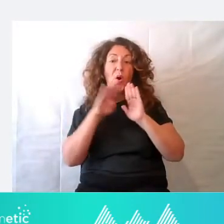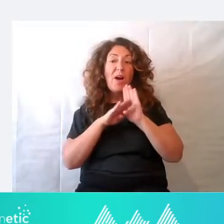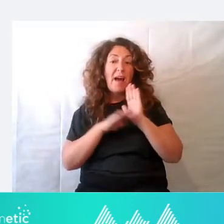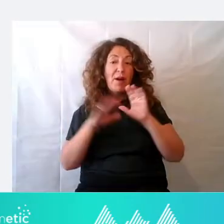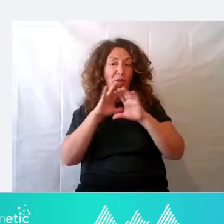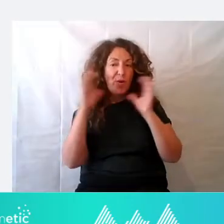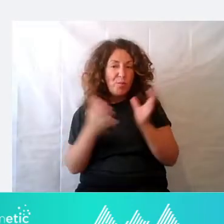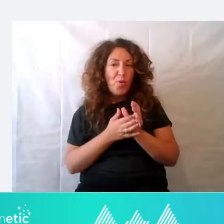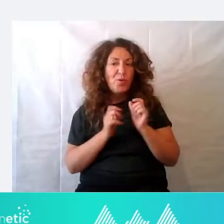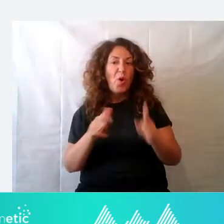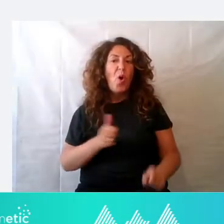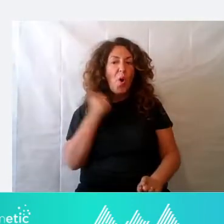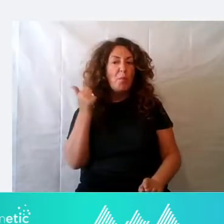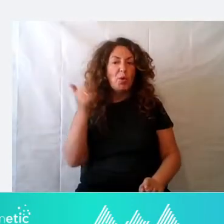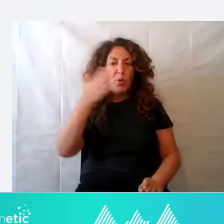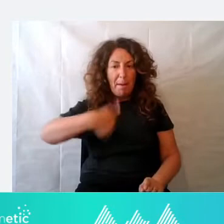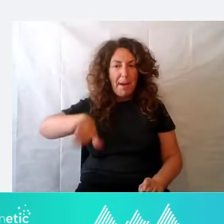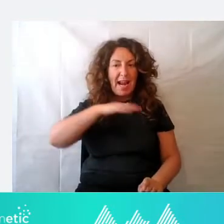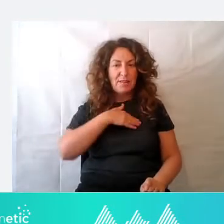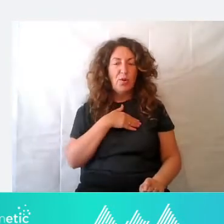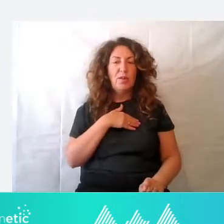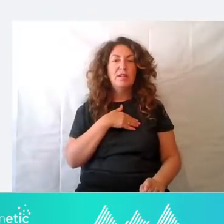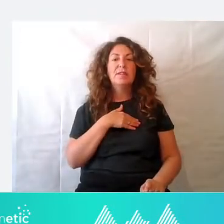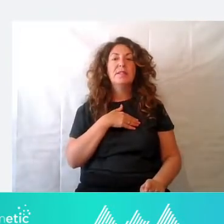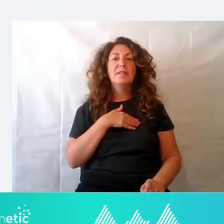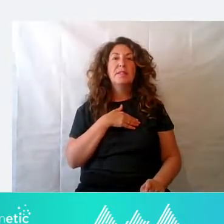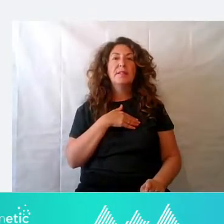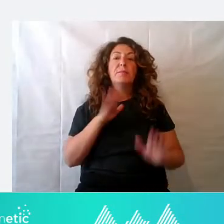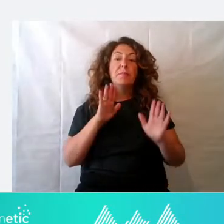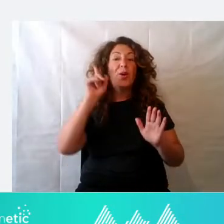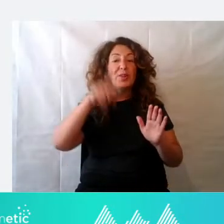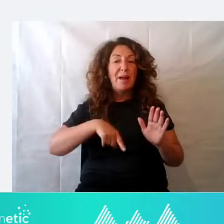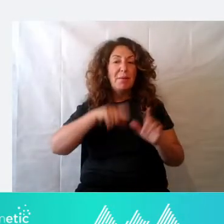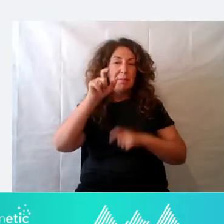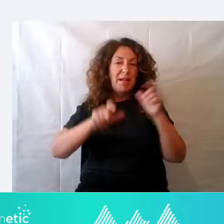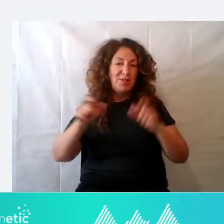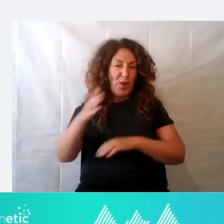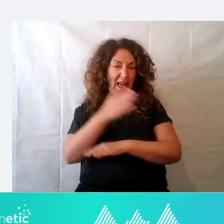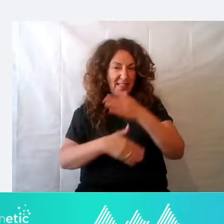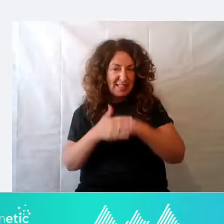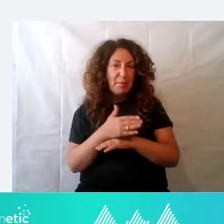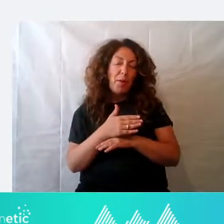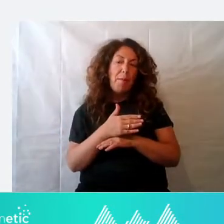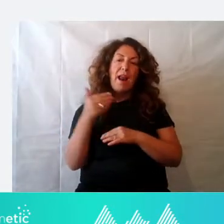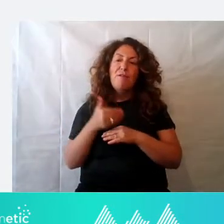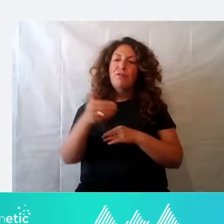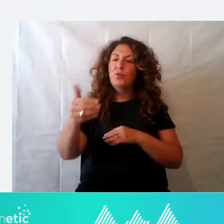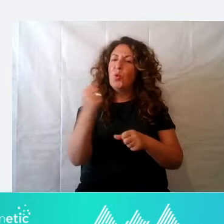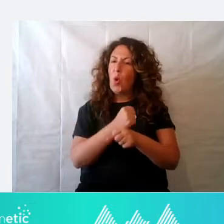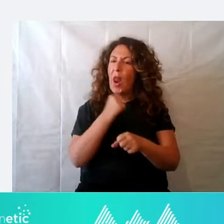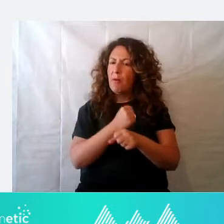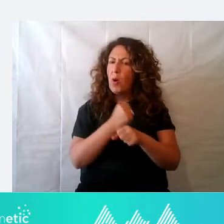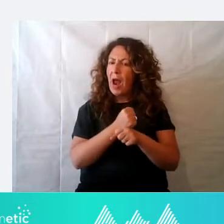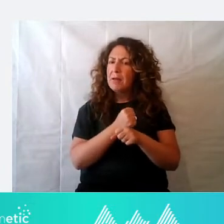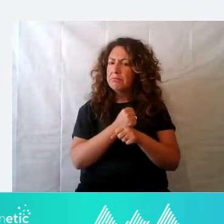todos pero también para la gente con discapacidades de tener un futuro laboral muy a más muy adaptado y muy